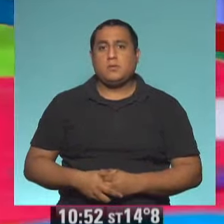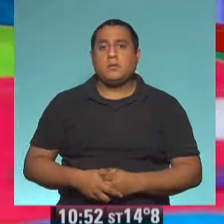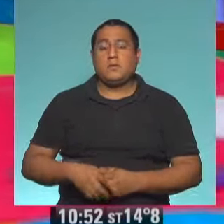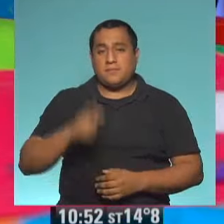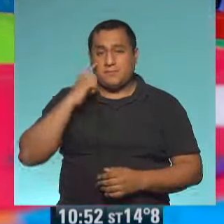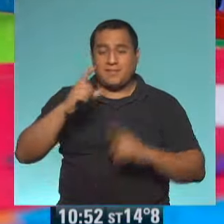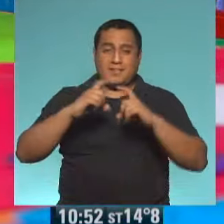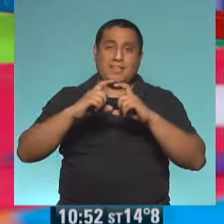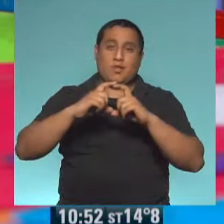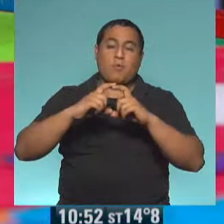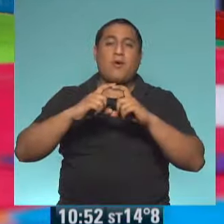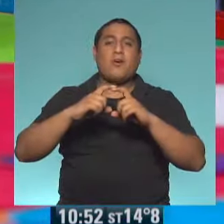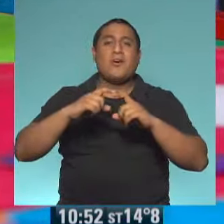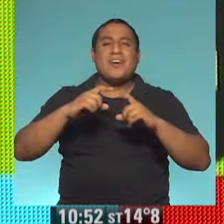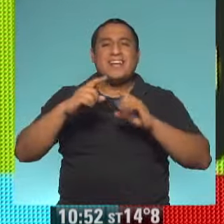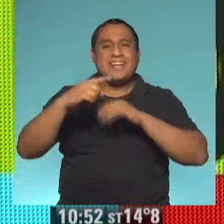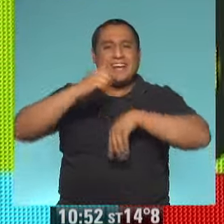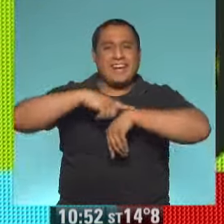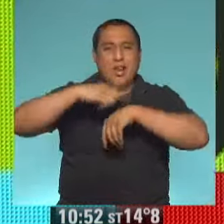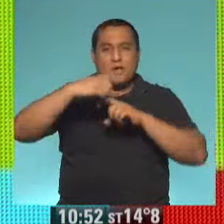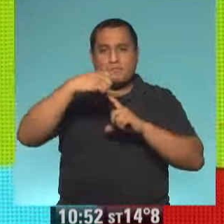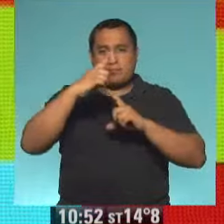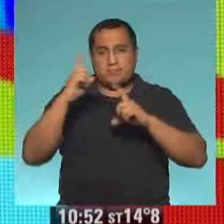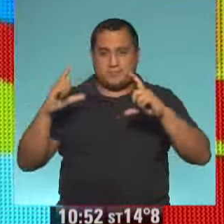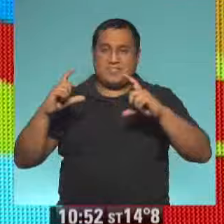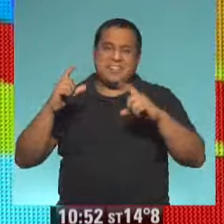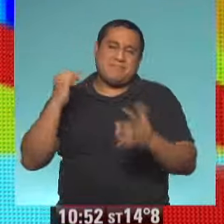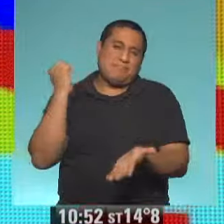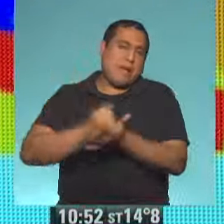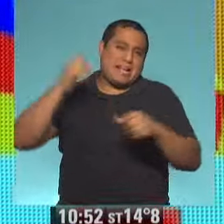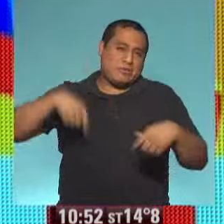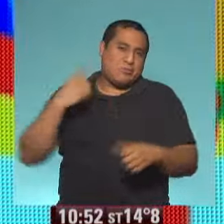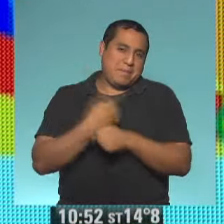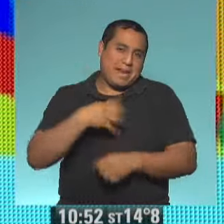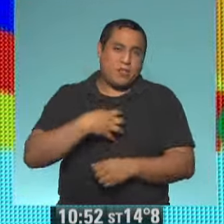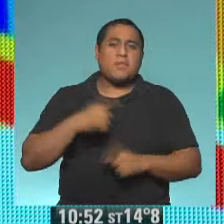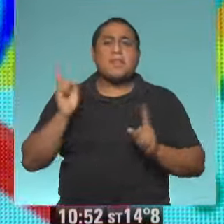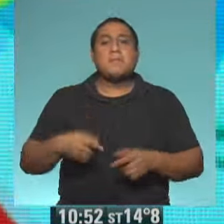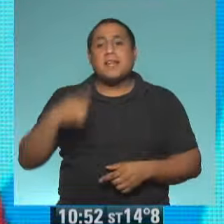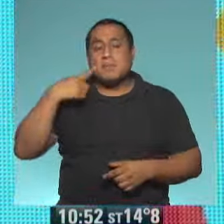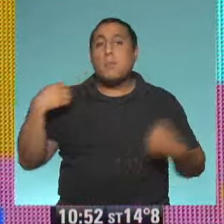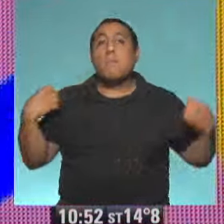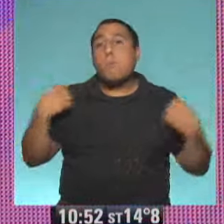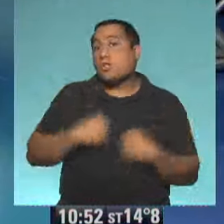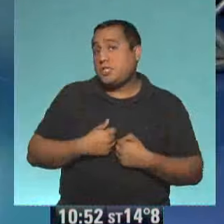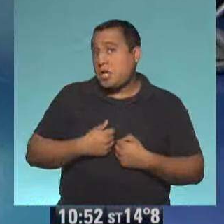despertador que nos identifica, todos los de primer grado. Tenemos también la mochila y